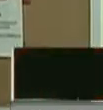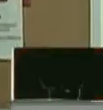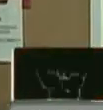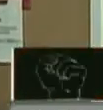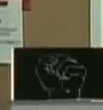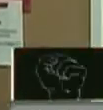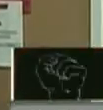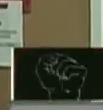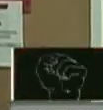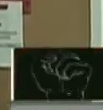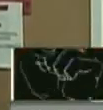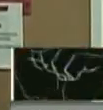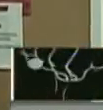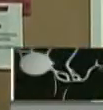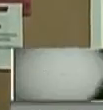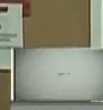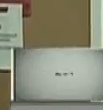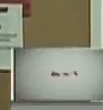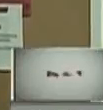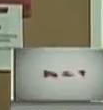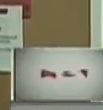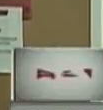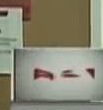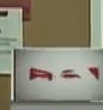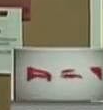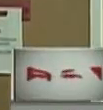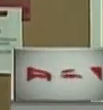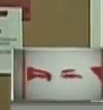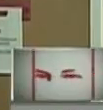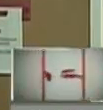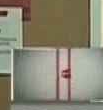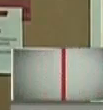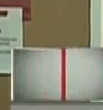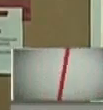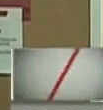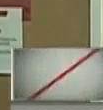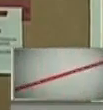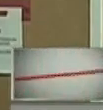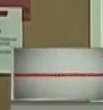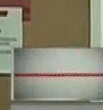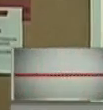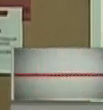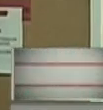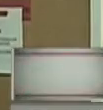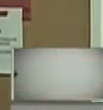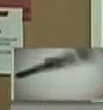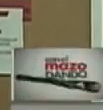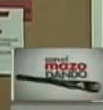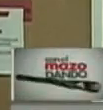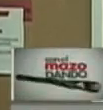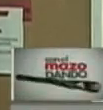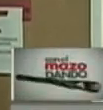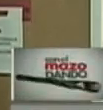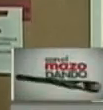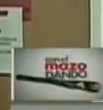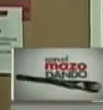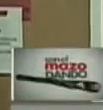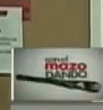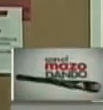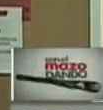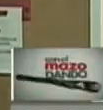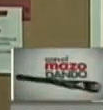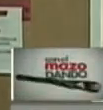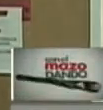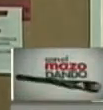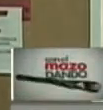mano ya que estoy sentado y digo yo aquí sin mucha alharaca yo el que está ahí dirigiendo la sesión llegue le